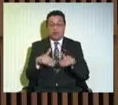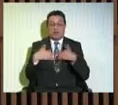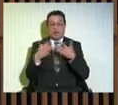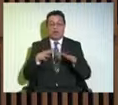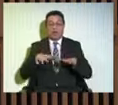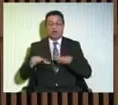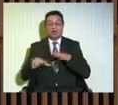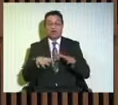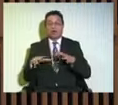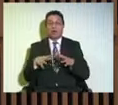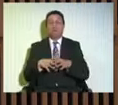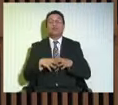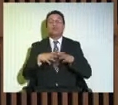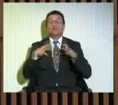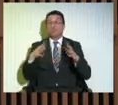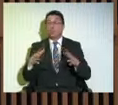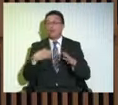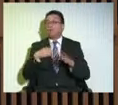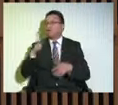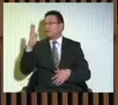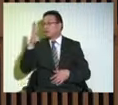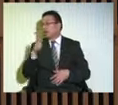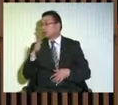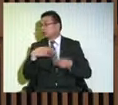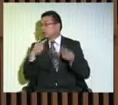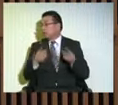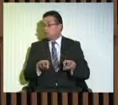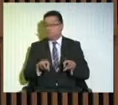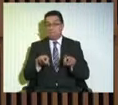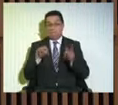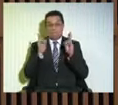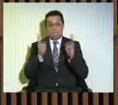elementos muy básicos que permitían